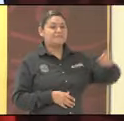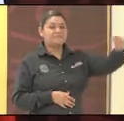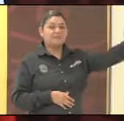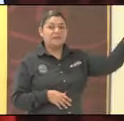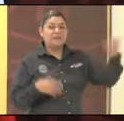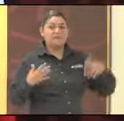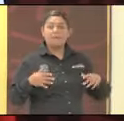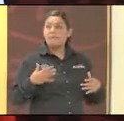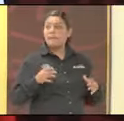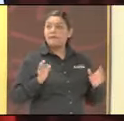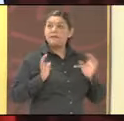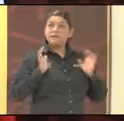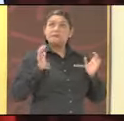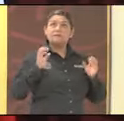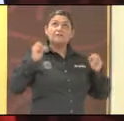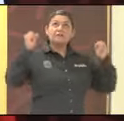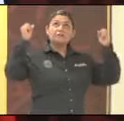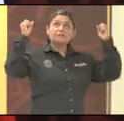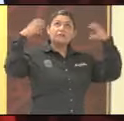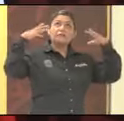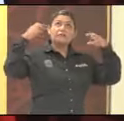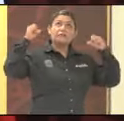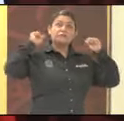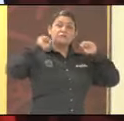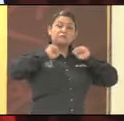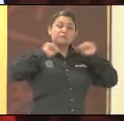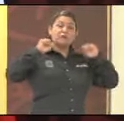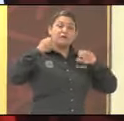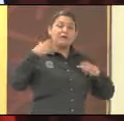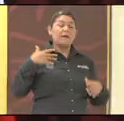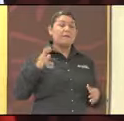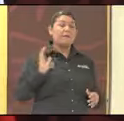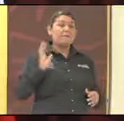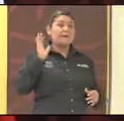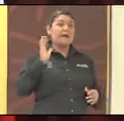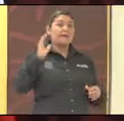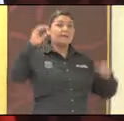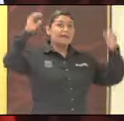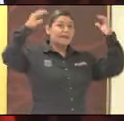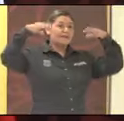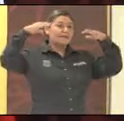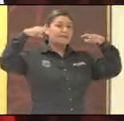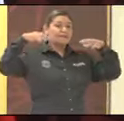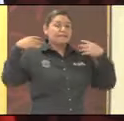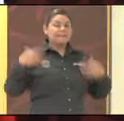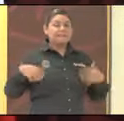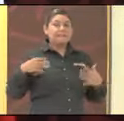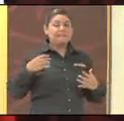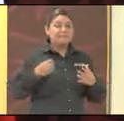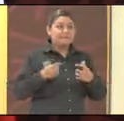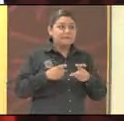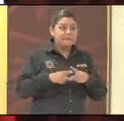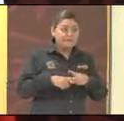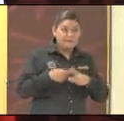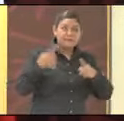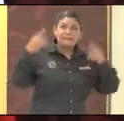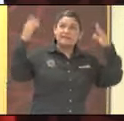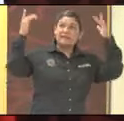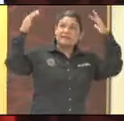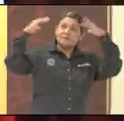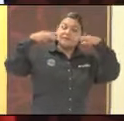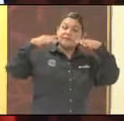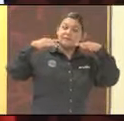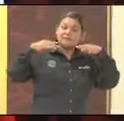que truena y estaba cantando ese, parece que va a llover, oye, que empieza a llover. Oye, le digo, no hombre, Víctor, no traigas